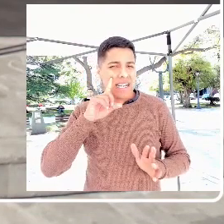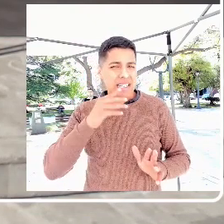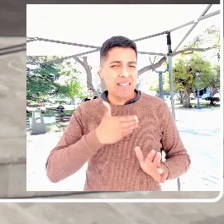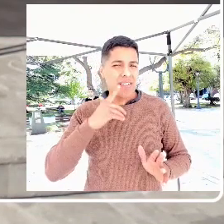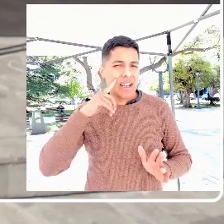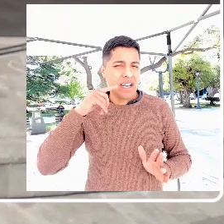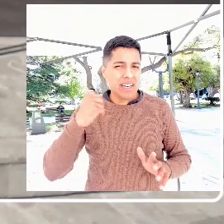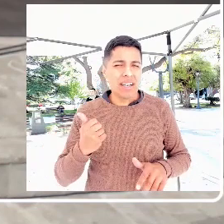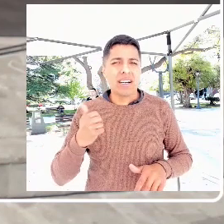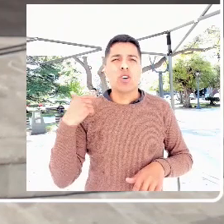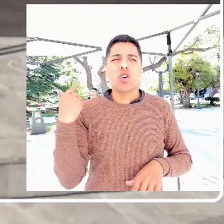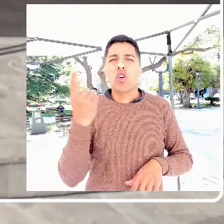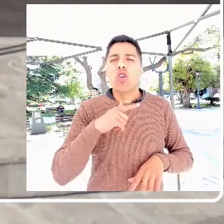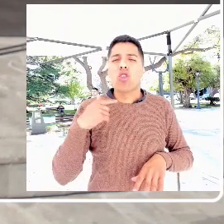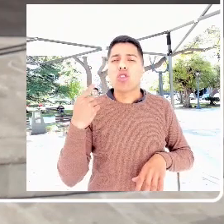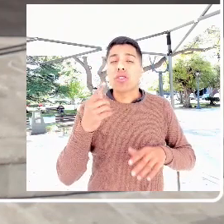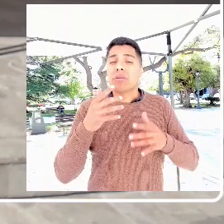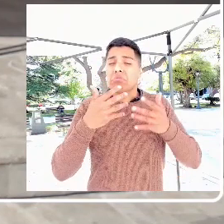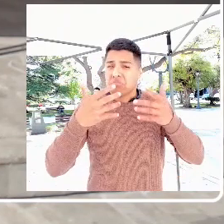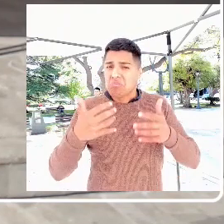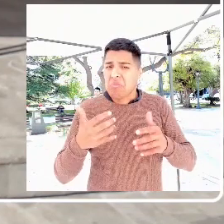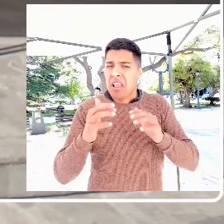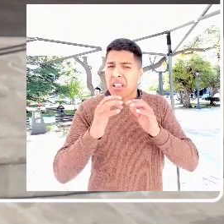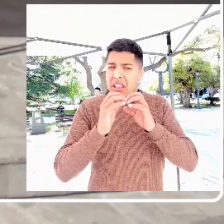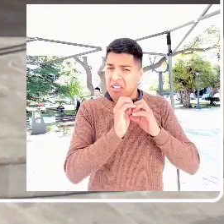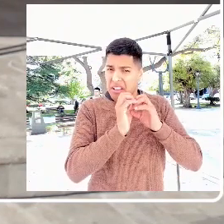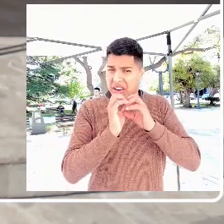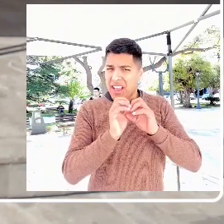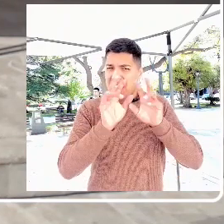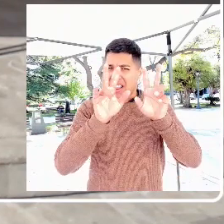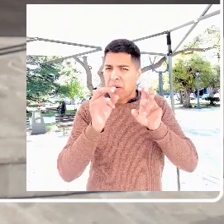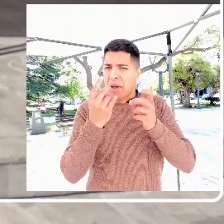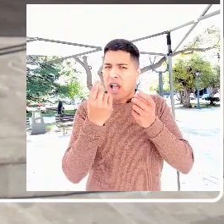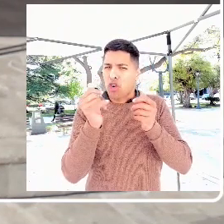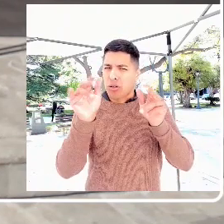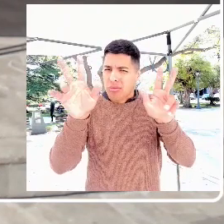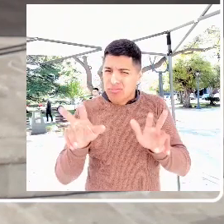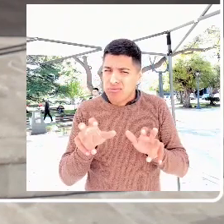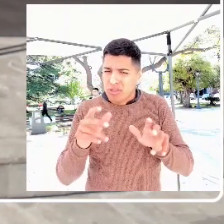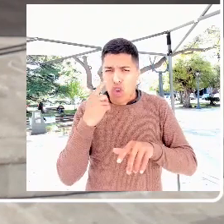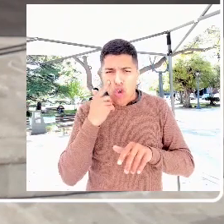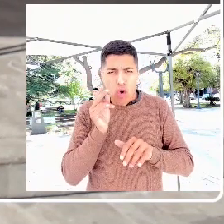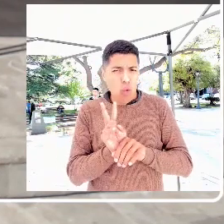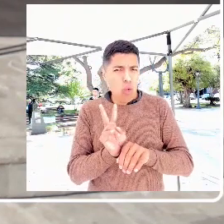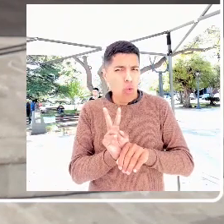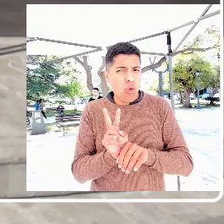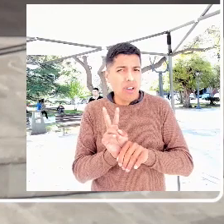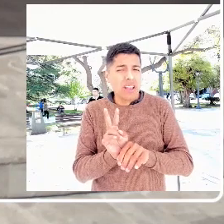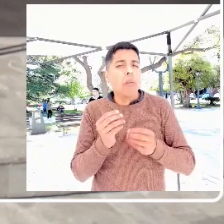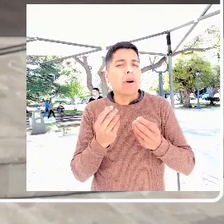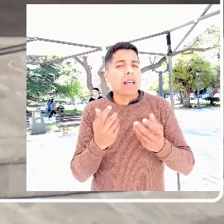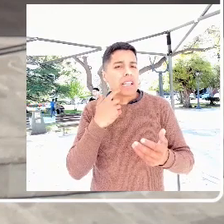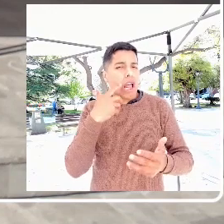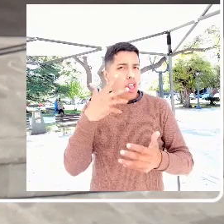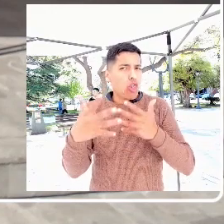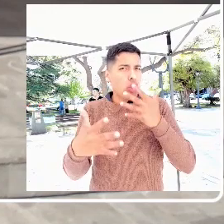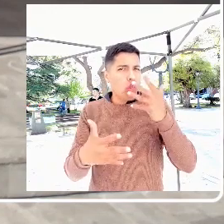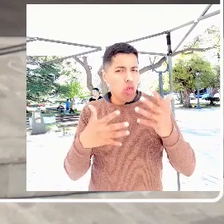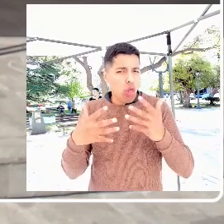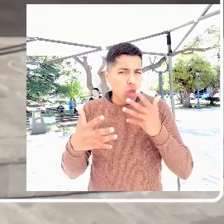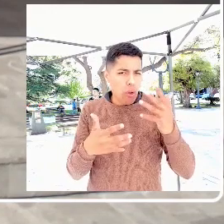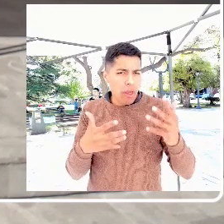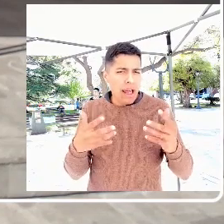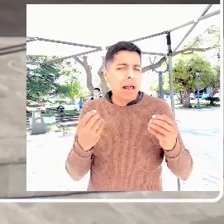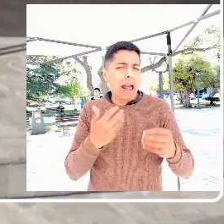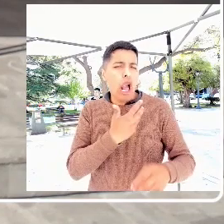materia de tratar todo lo que tenga que ver con lo tarifario, ha sido cauteloso en virtud de la incertidumbre que hoy